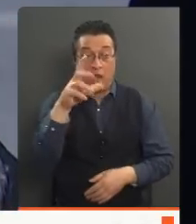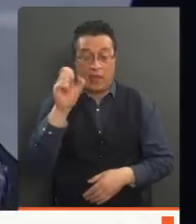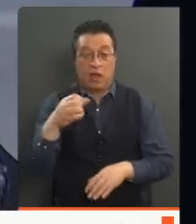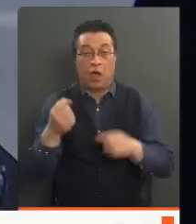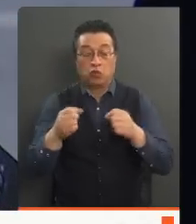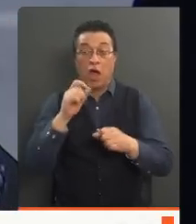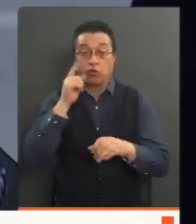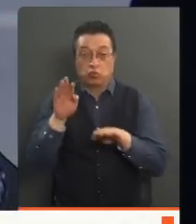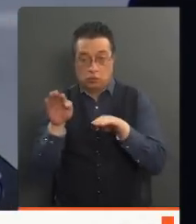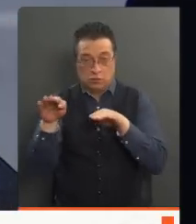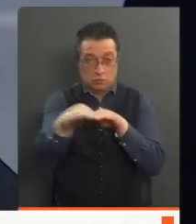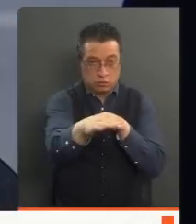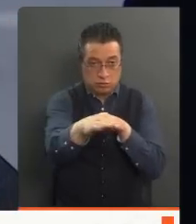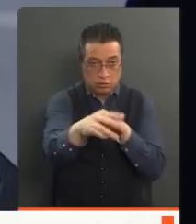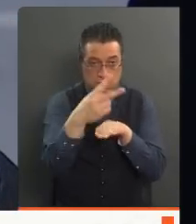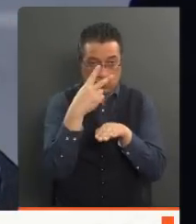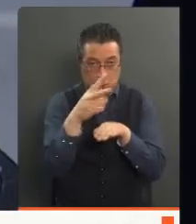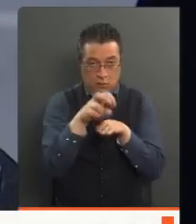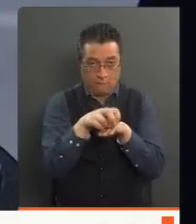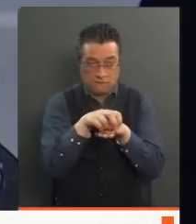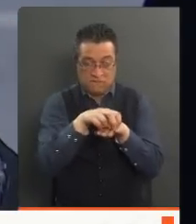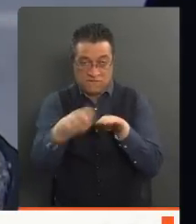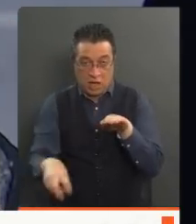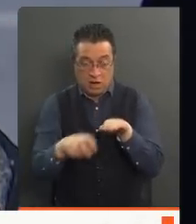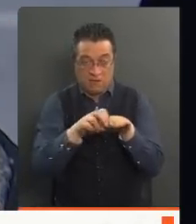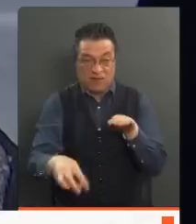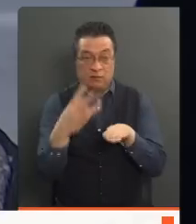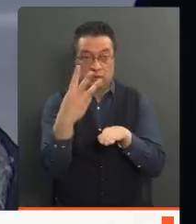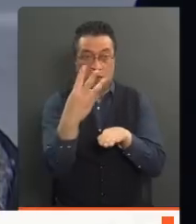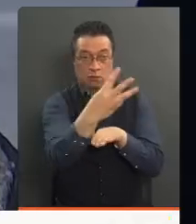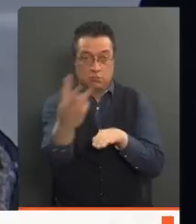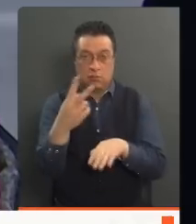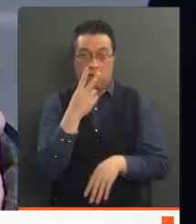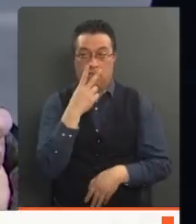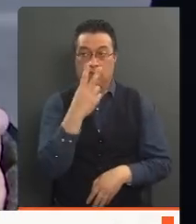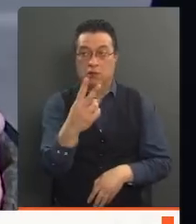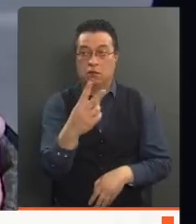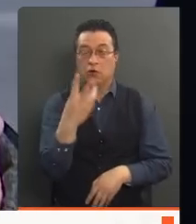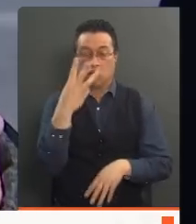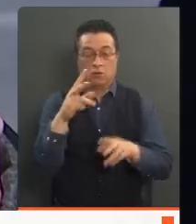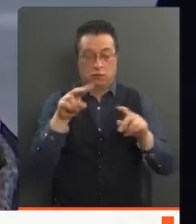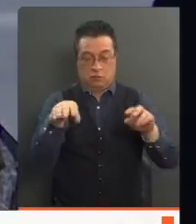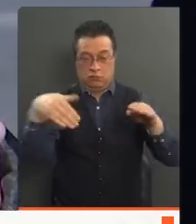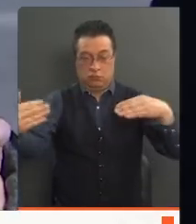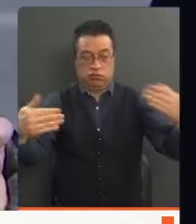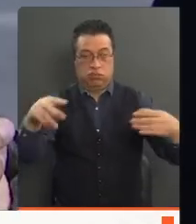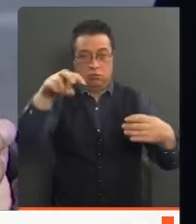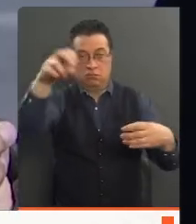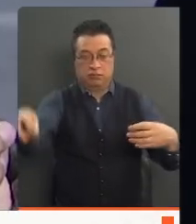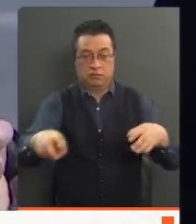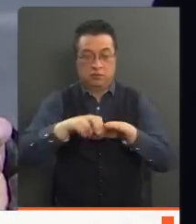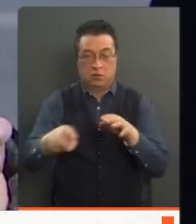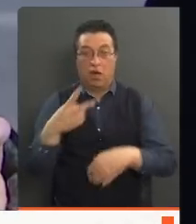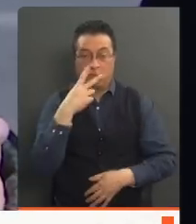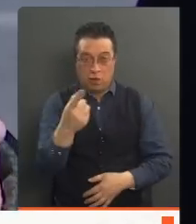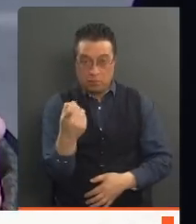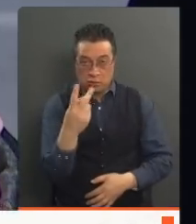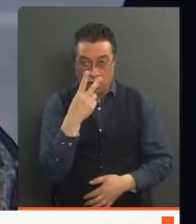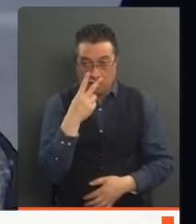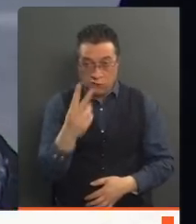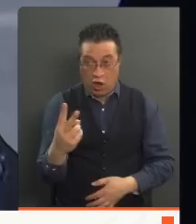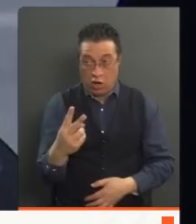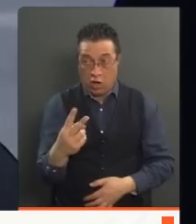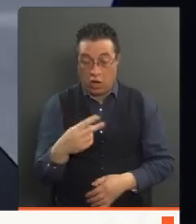Veo bajar los tipos, que bajan tres tipos, ¿no? Los dos laterales y el copiloto. Y veo la pistola inmediatamente